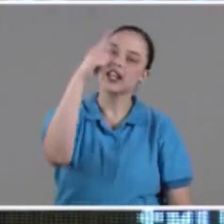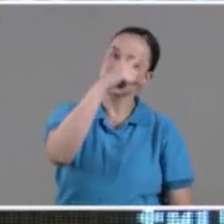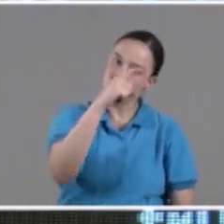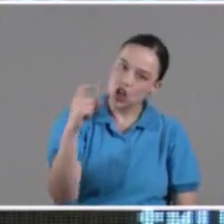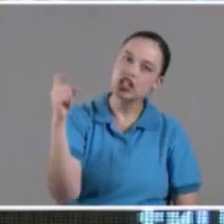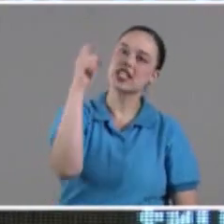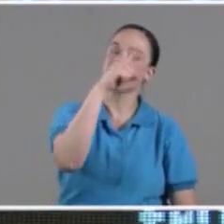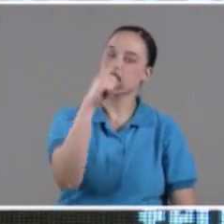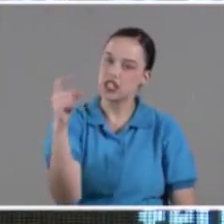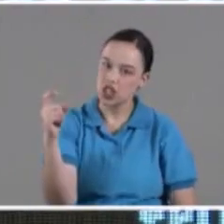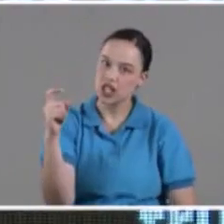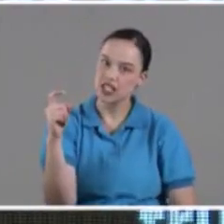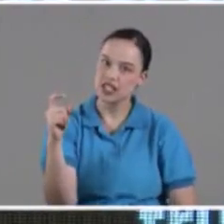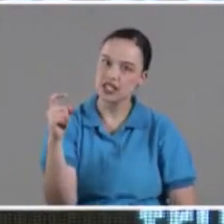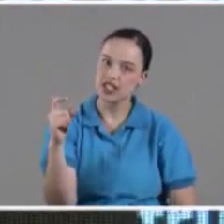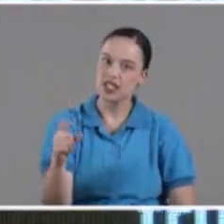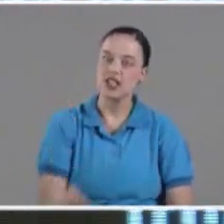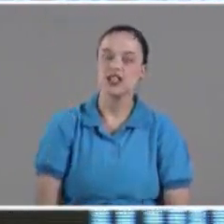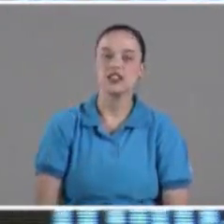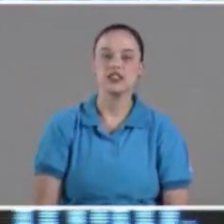generaciones de generaciones